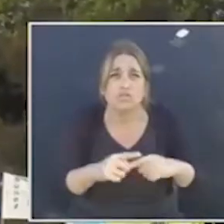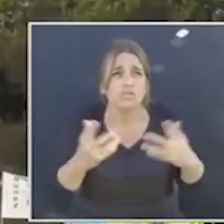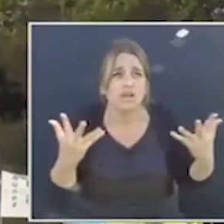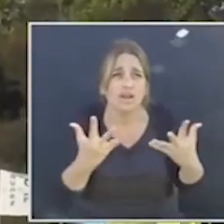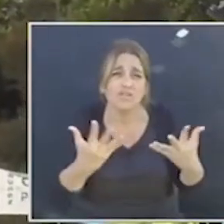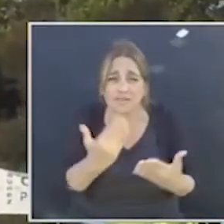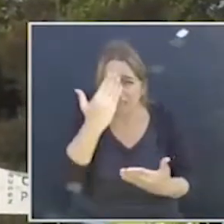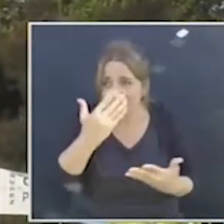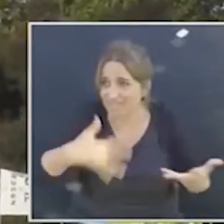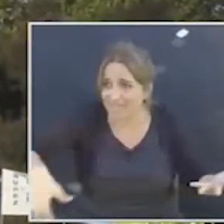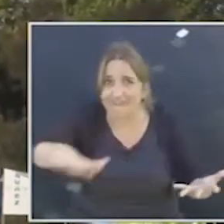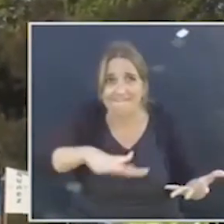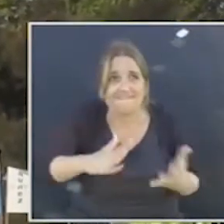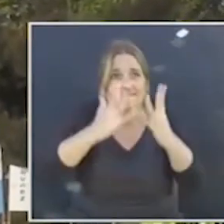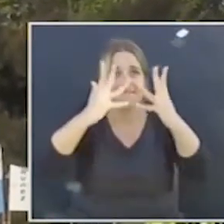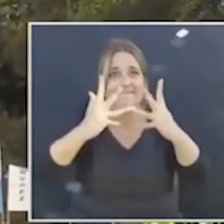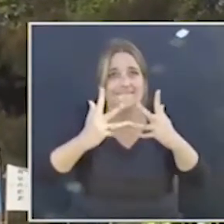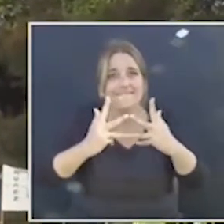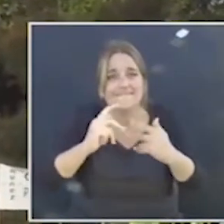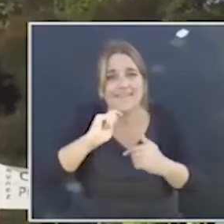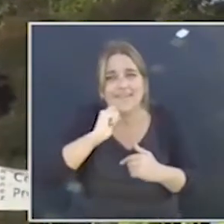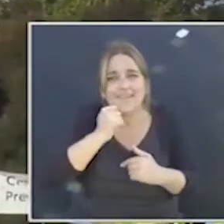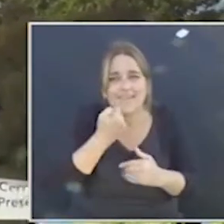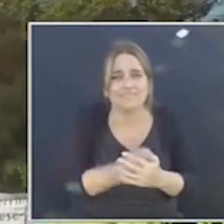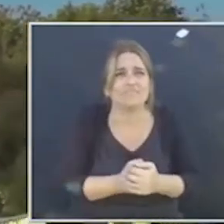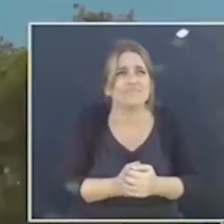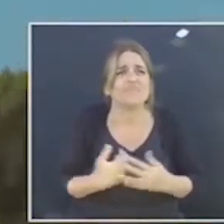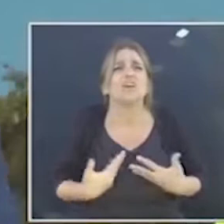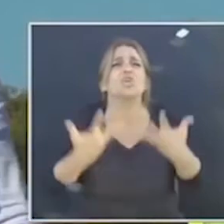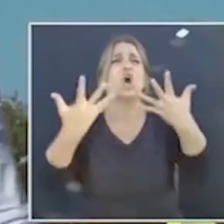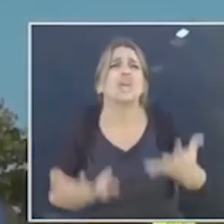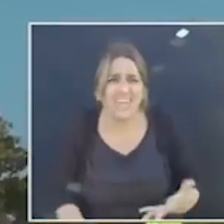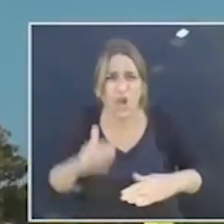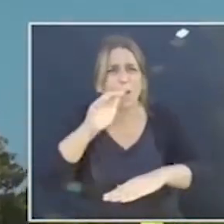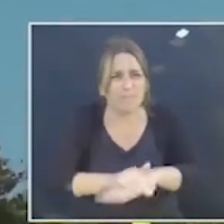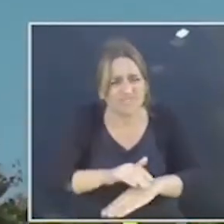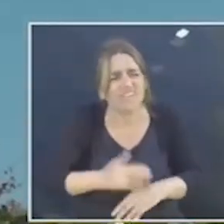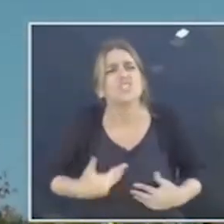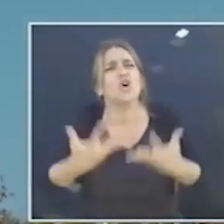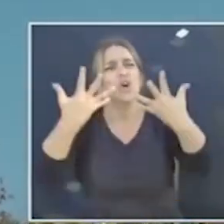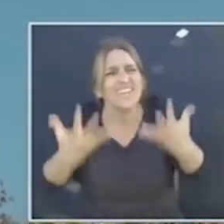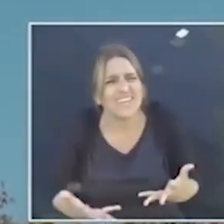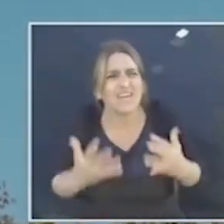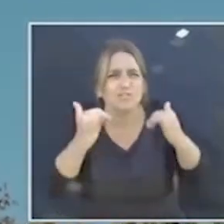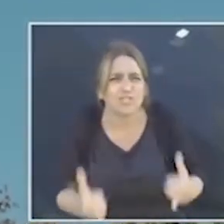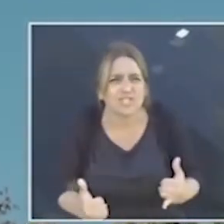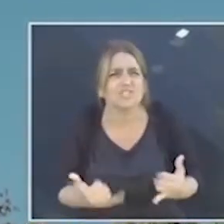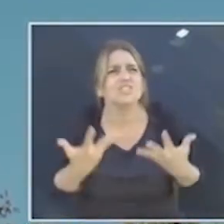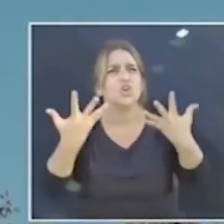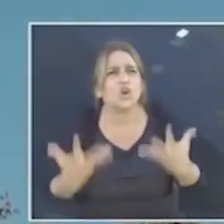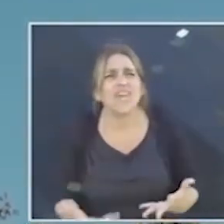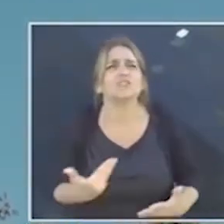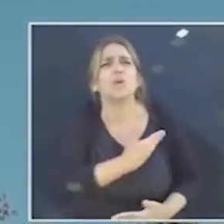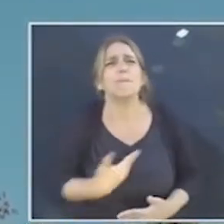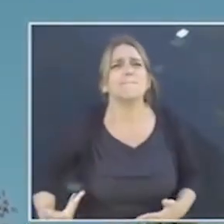y ante este precioso acto que nos han organizado. Yo me quiero hacer cargo. Yo quiero